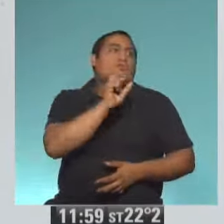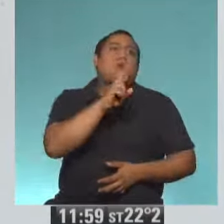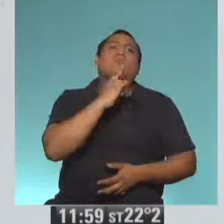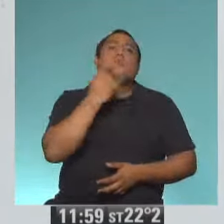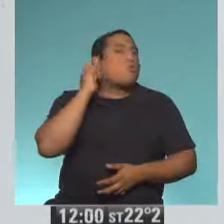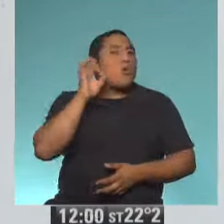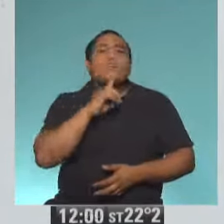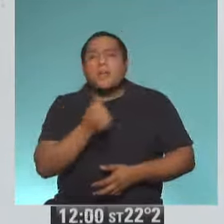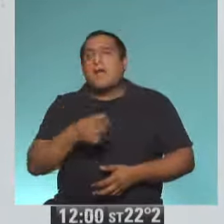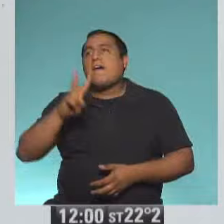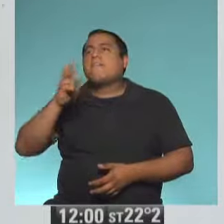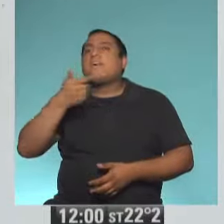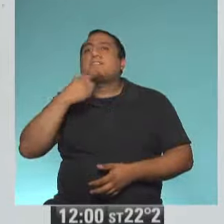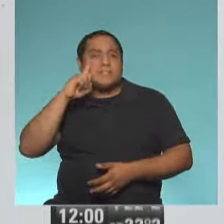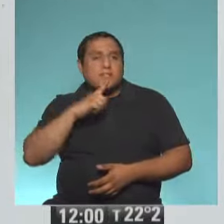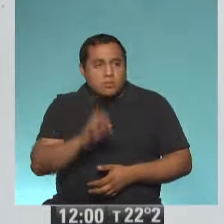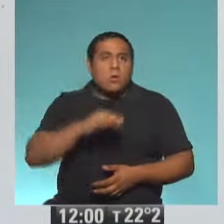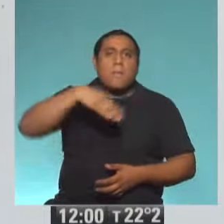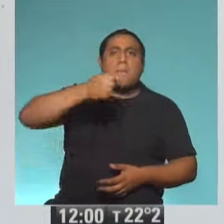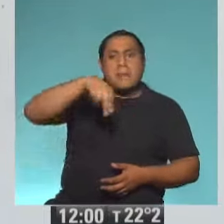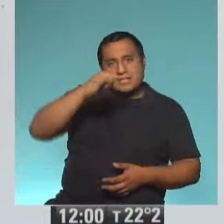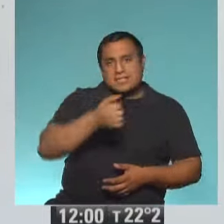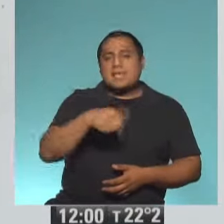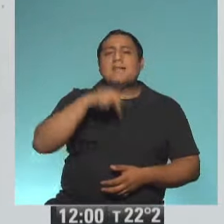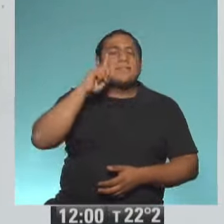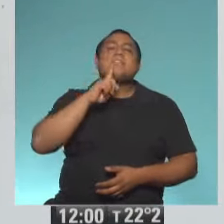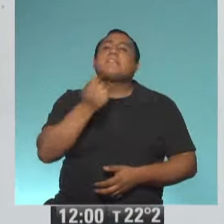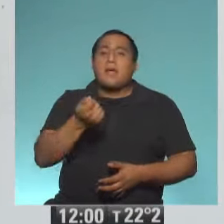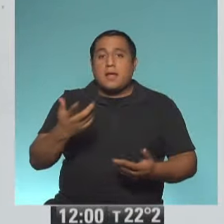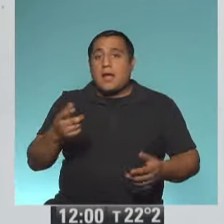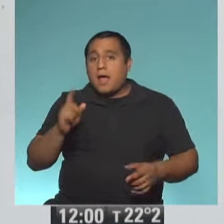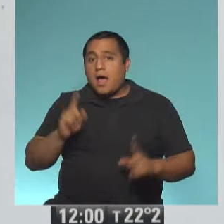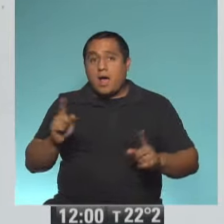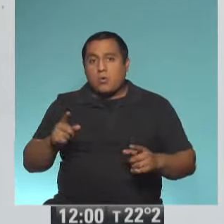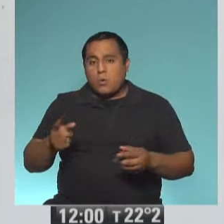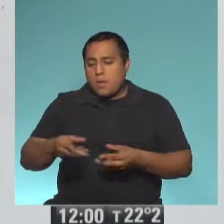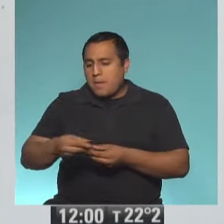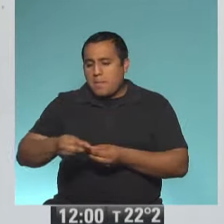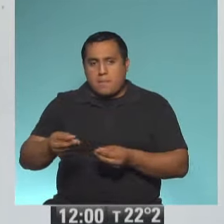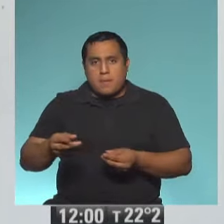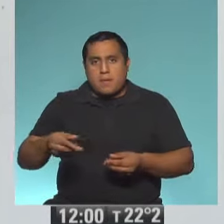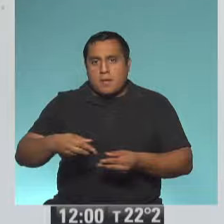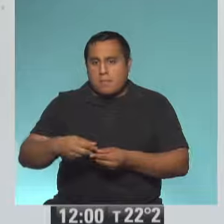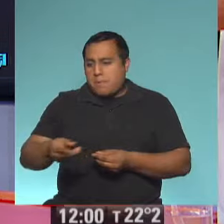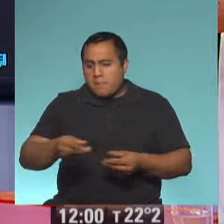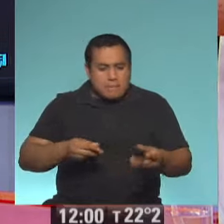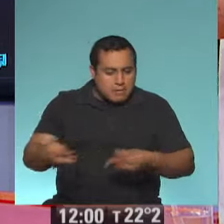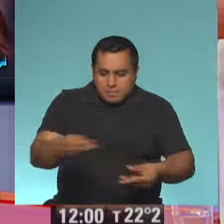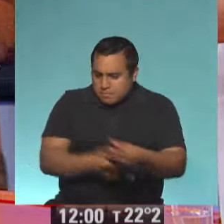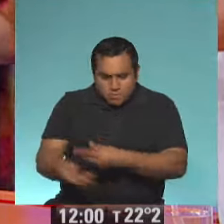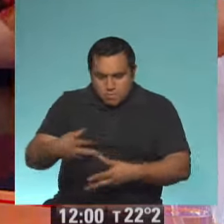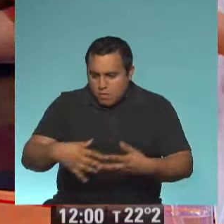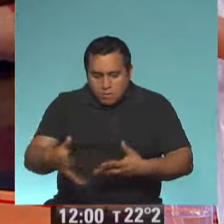tenemos vasito, manzanita. Y el primero de nosotros tres que se queda sin cartas es quien gana. ¡Uy,